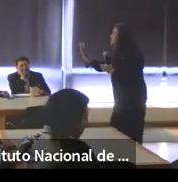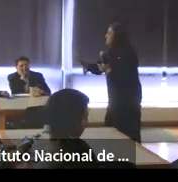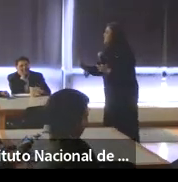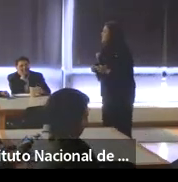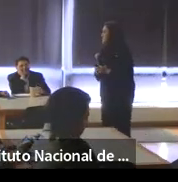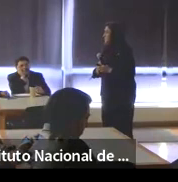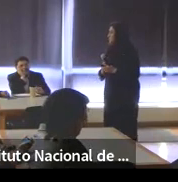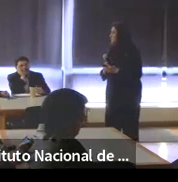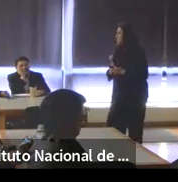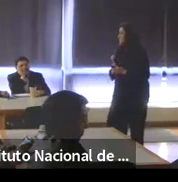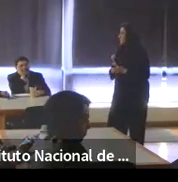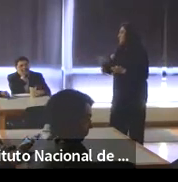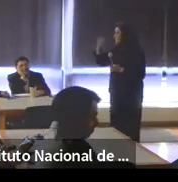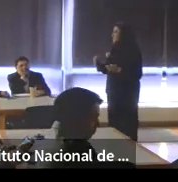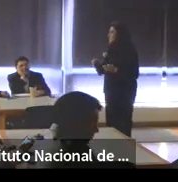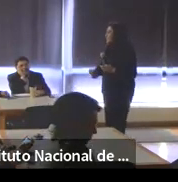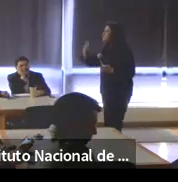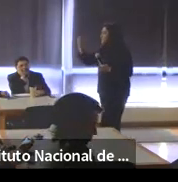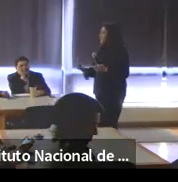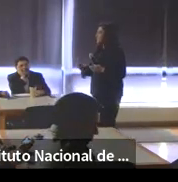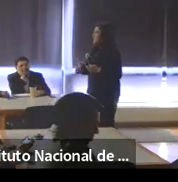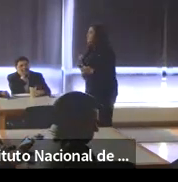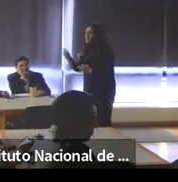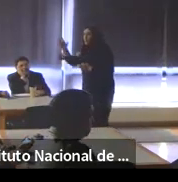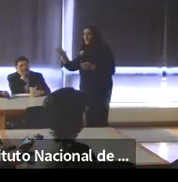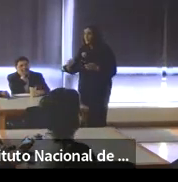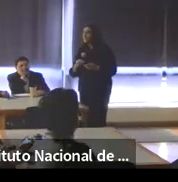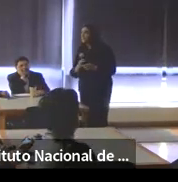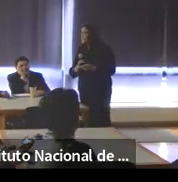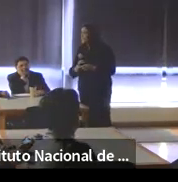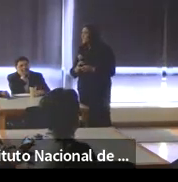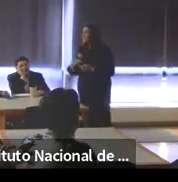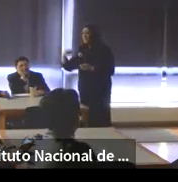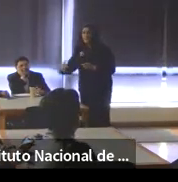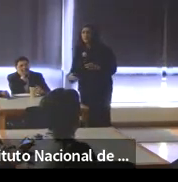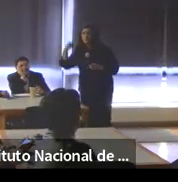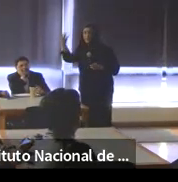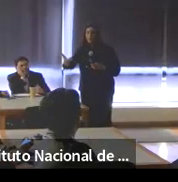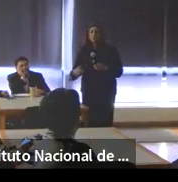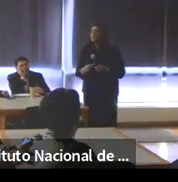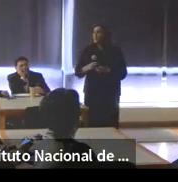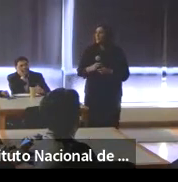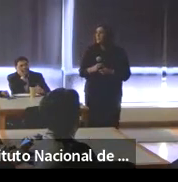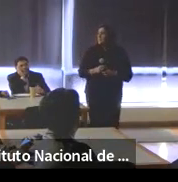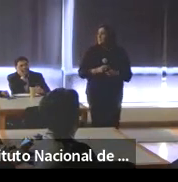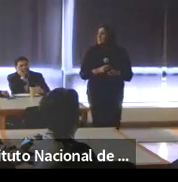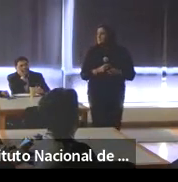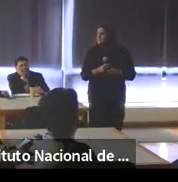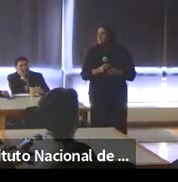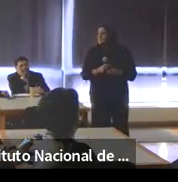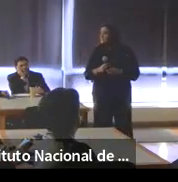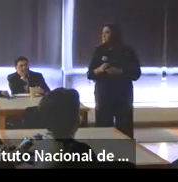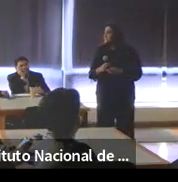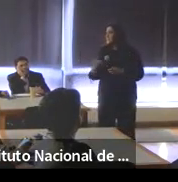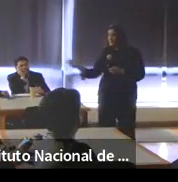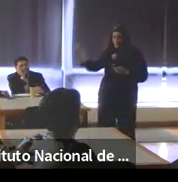a pensar distinto me dio el trabajo porque soy capaz no importa que me quede más tiempo al final de todo voy a dar un resultado